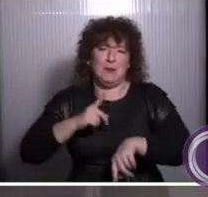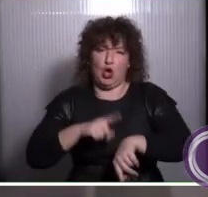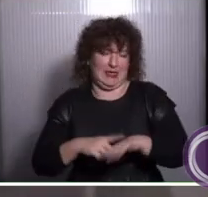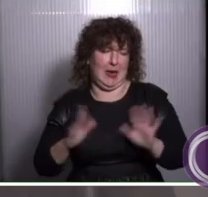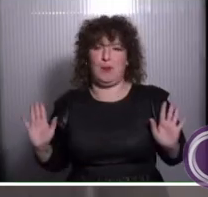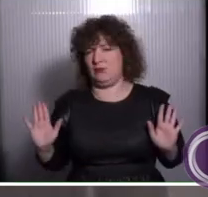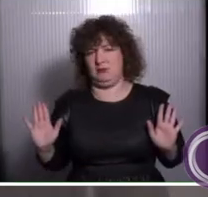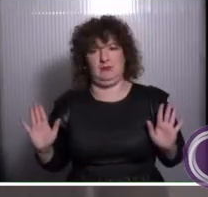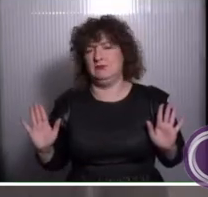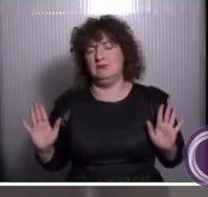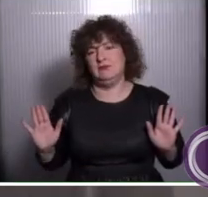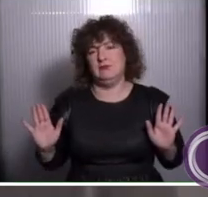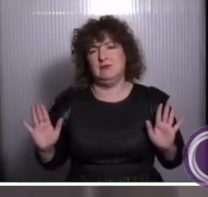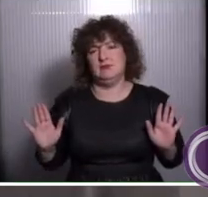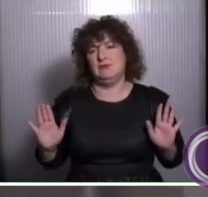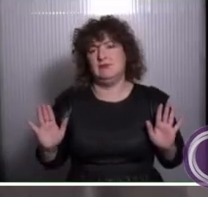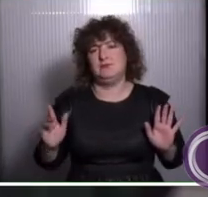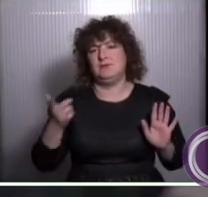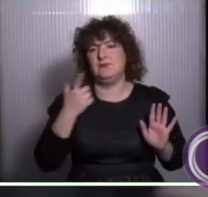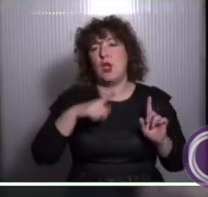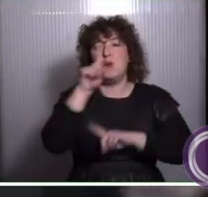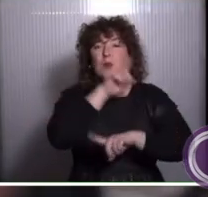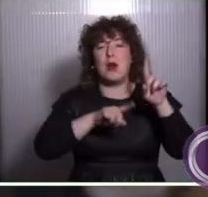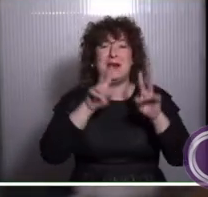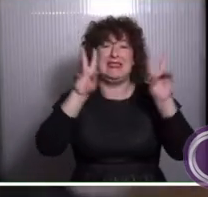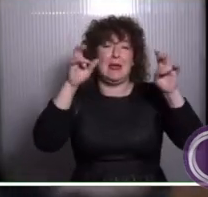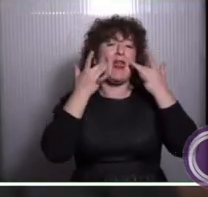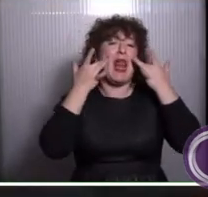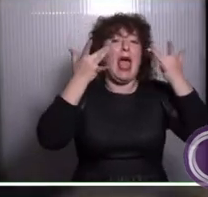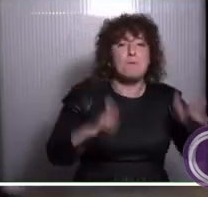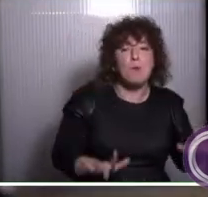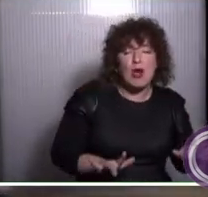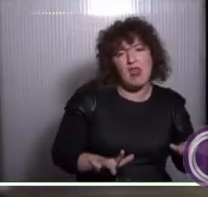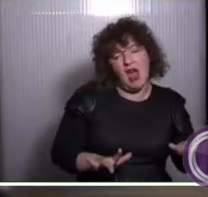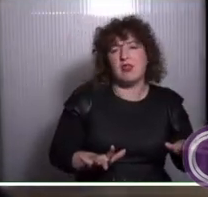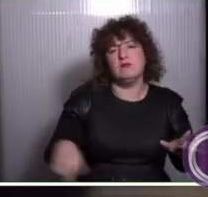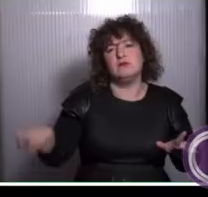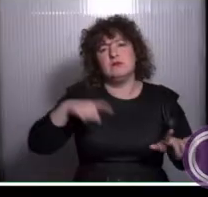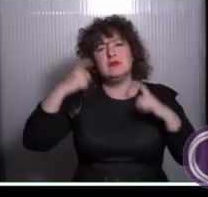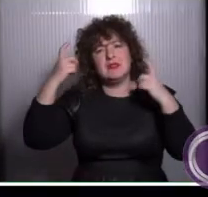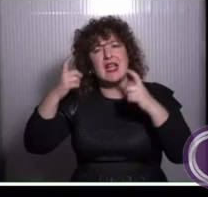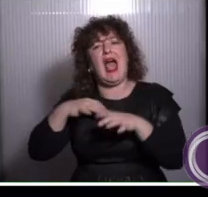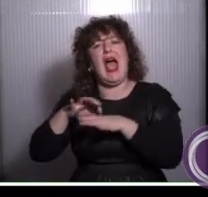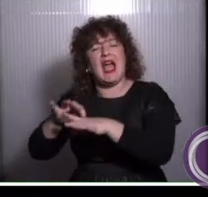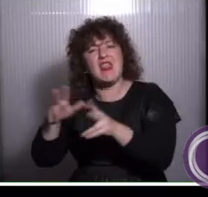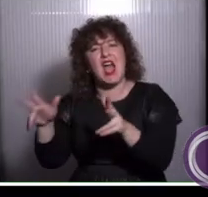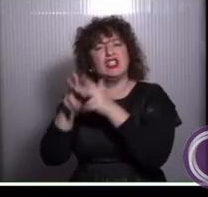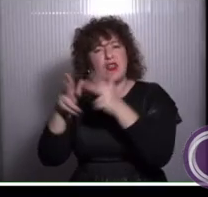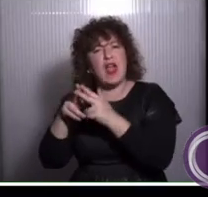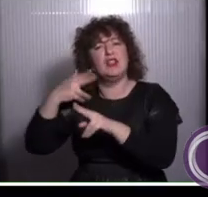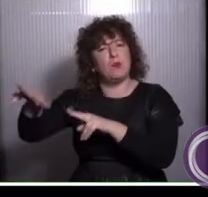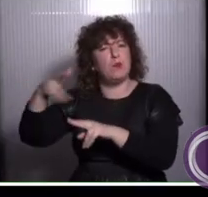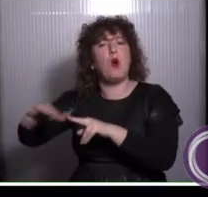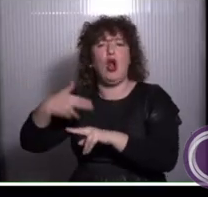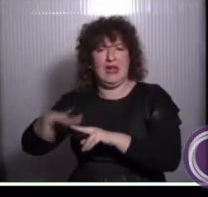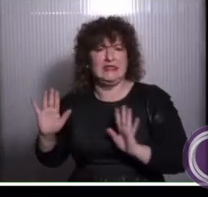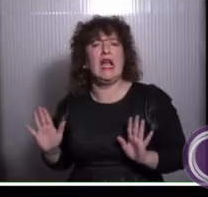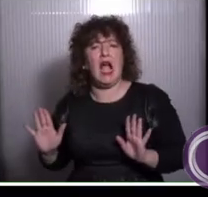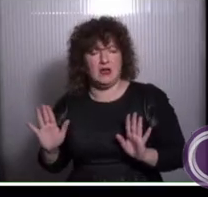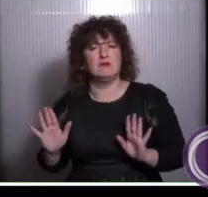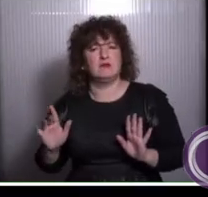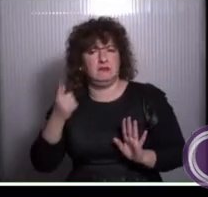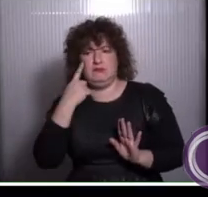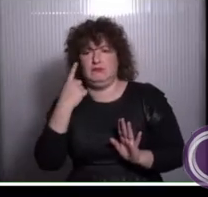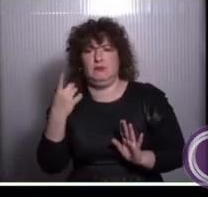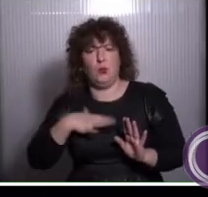Arreglar los problemas de la impunidad y, además, sacar adelante las agendas sociales y políticas. Con lo cual, bueno,